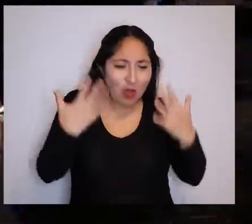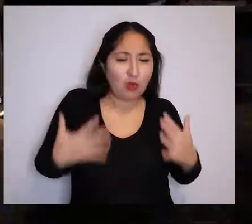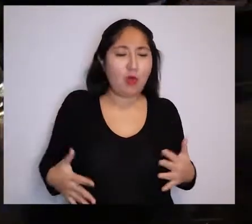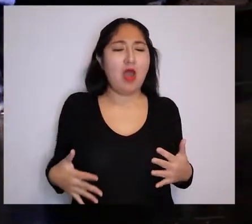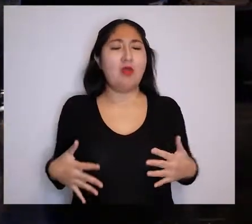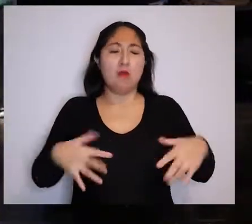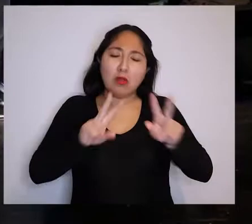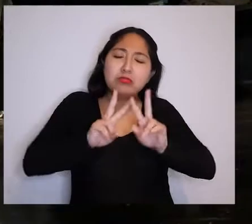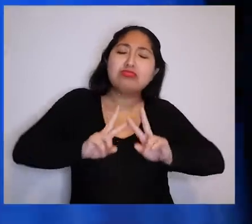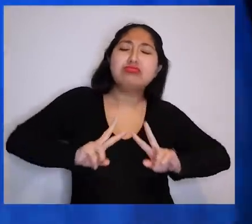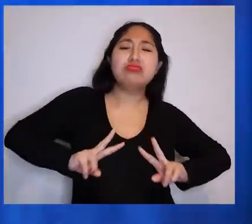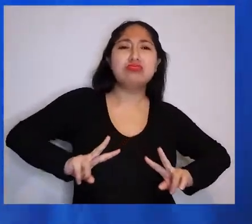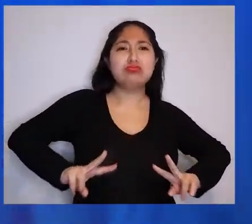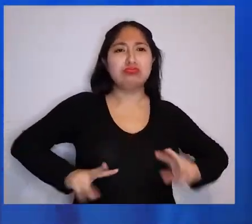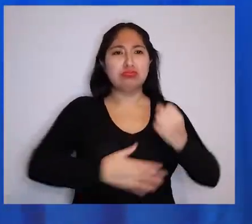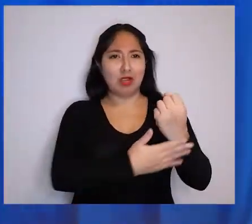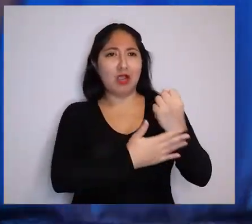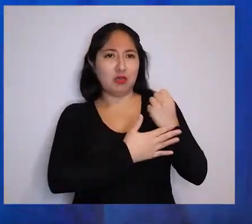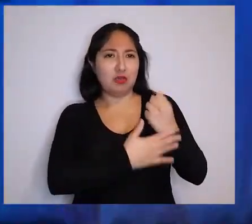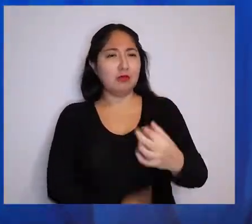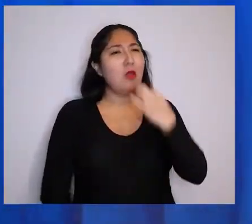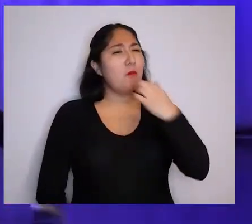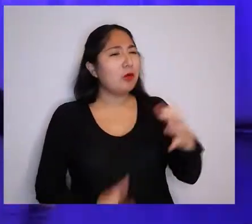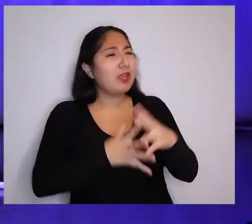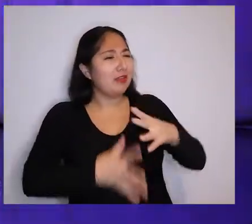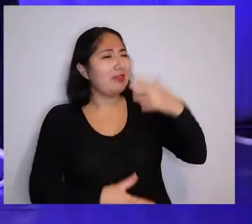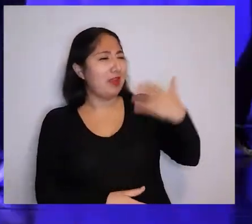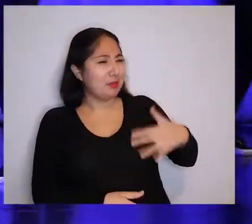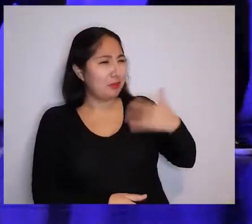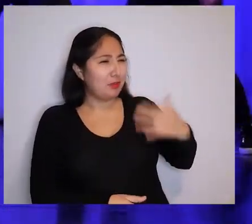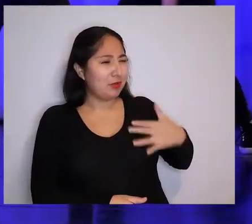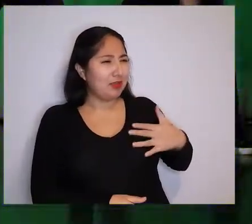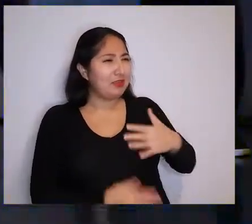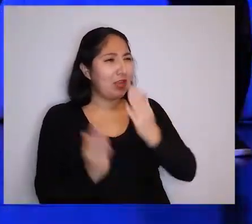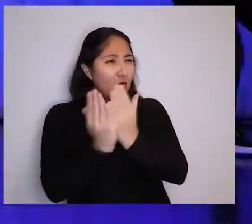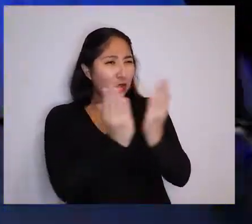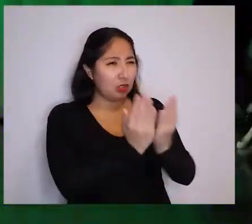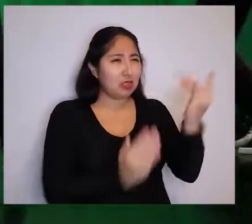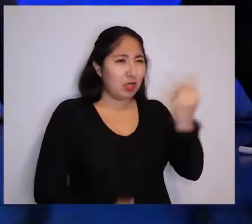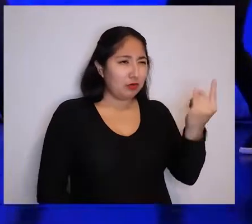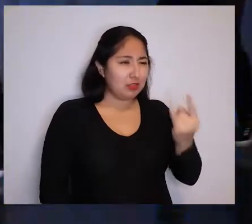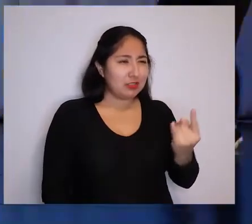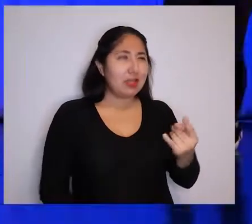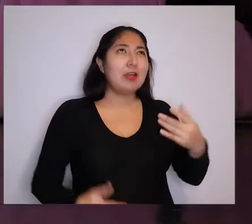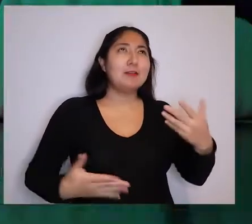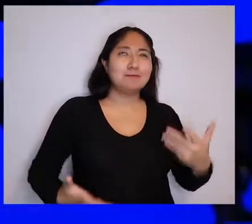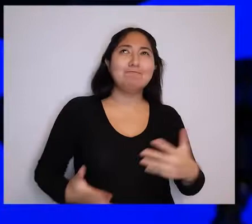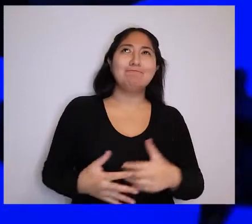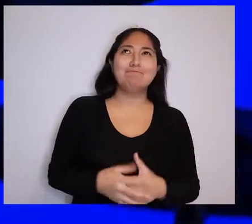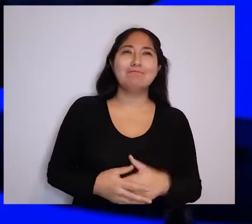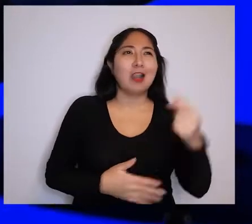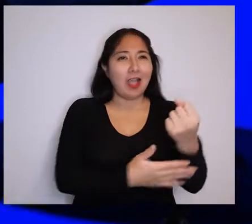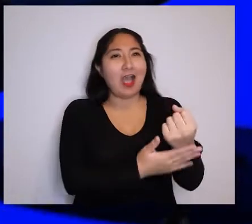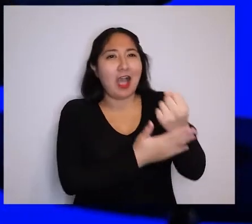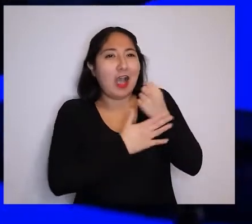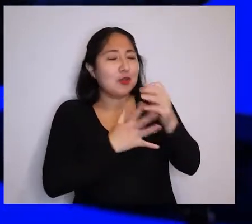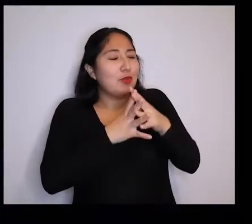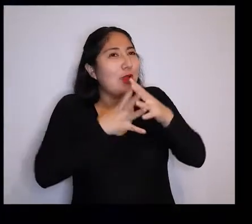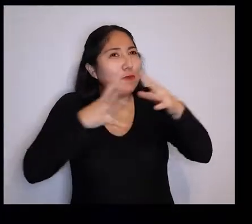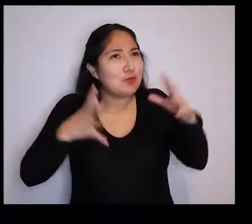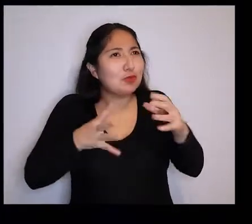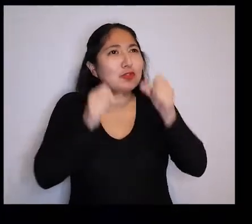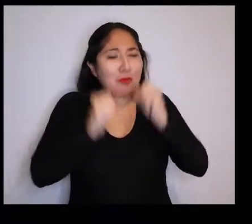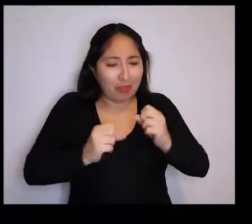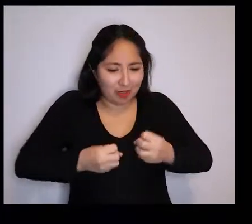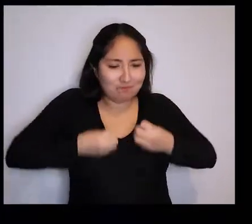soltar el cuerpo, relajarlo. ¿Por qué es importante para los estudiantes de la universidad? Pues porque les